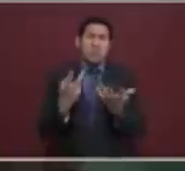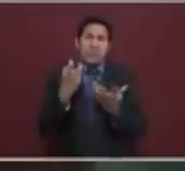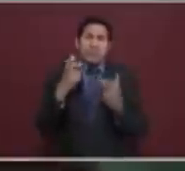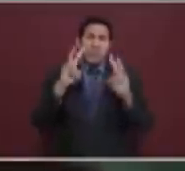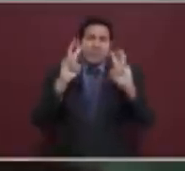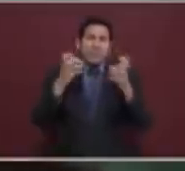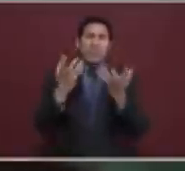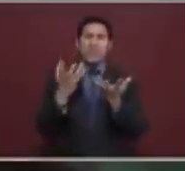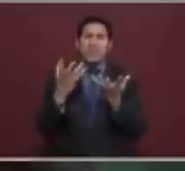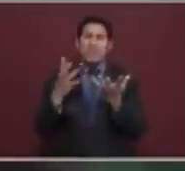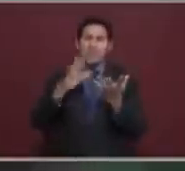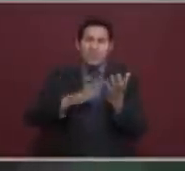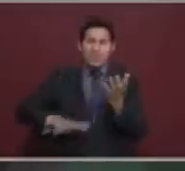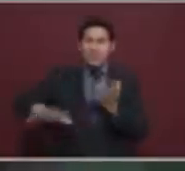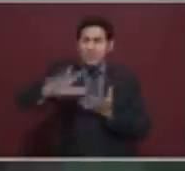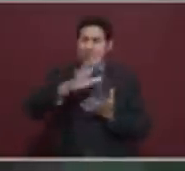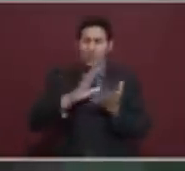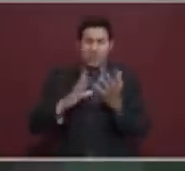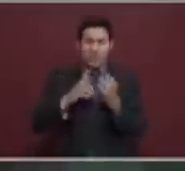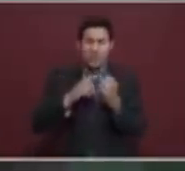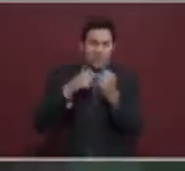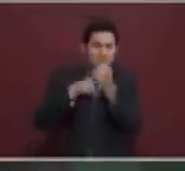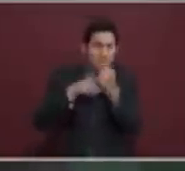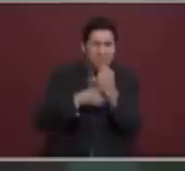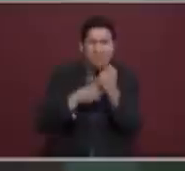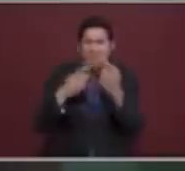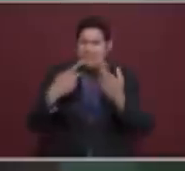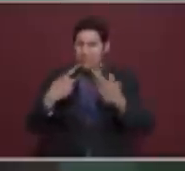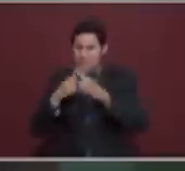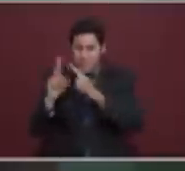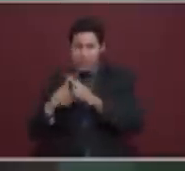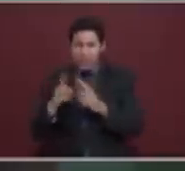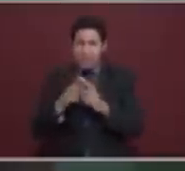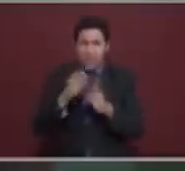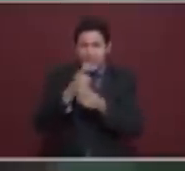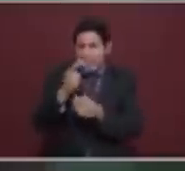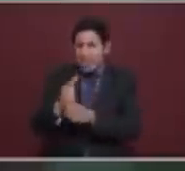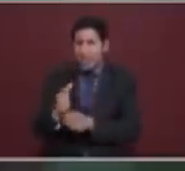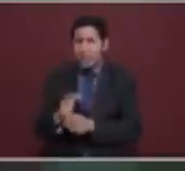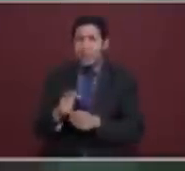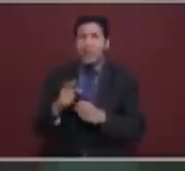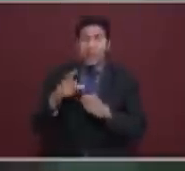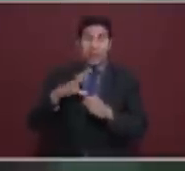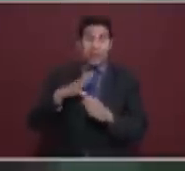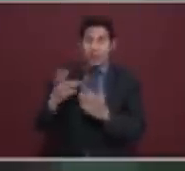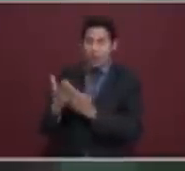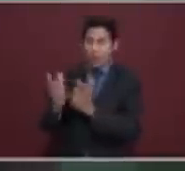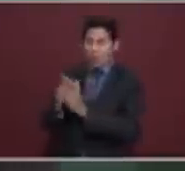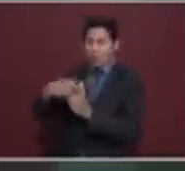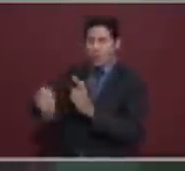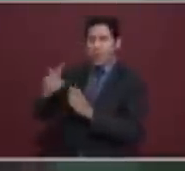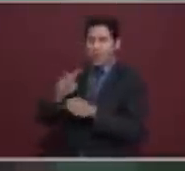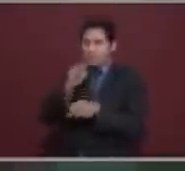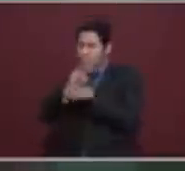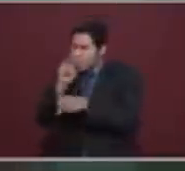a ciudadanos hay un grupo de inteligencia para